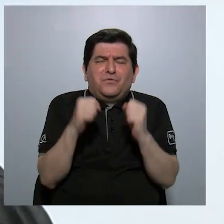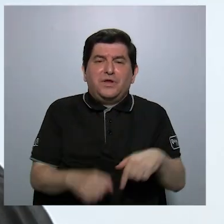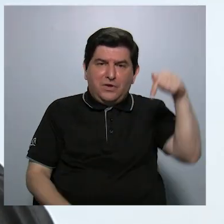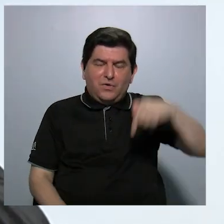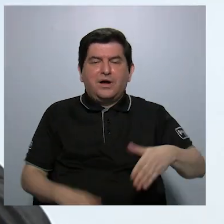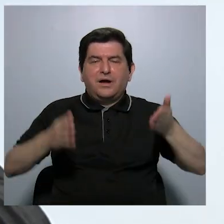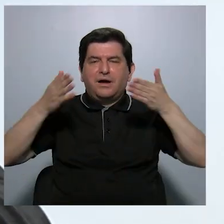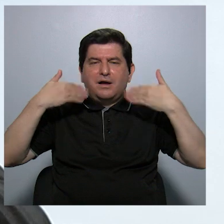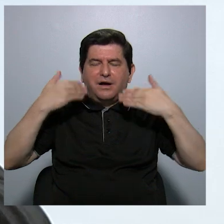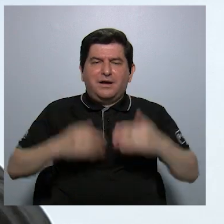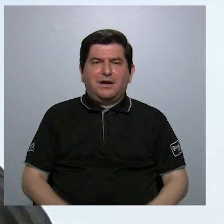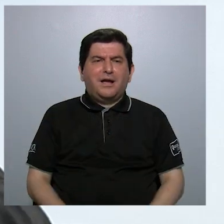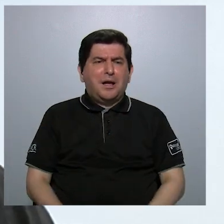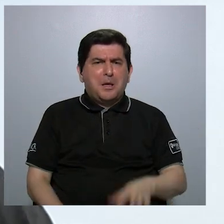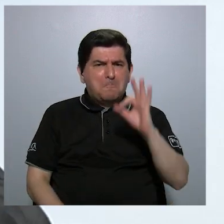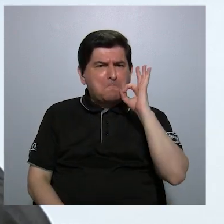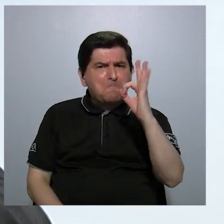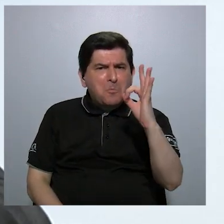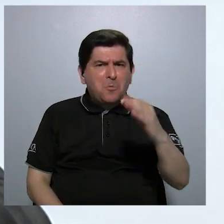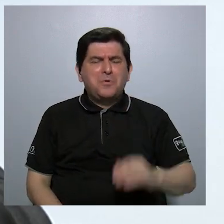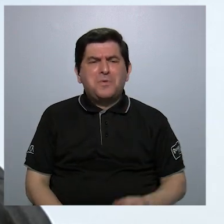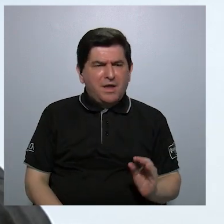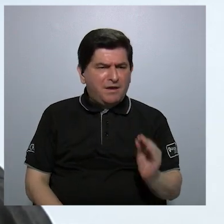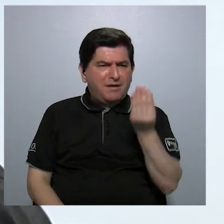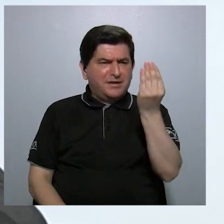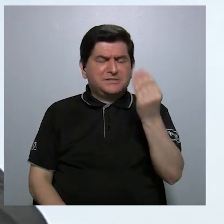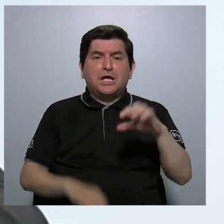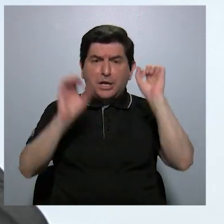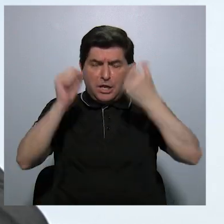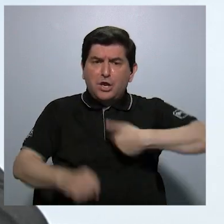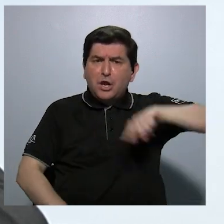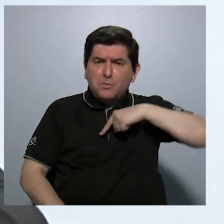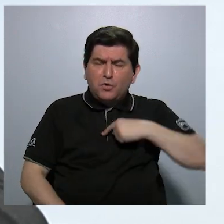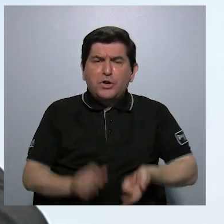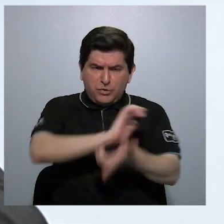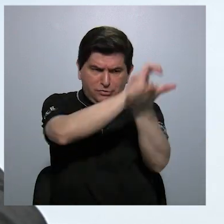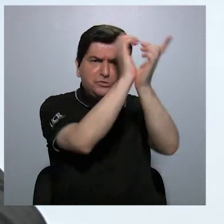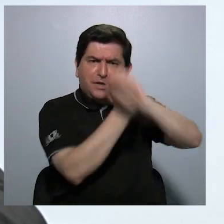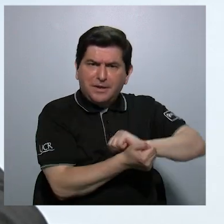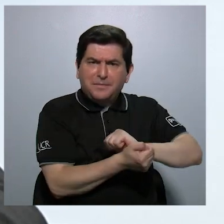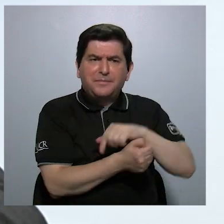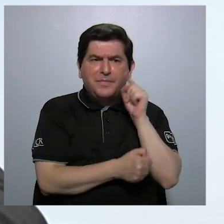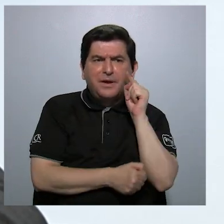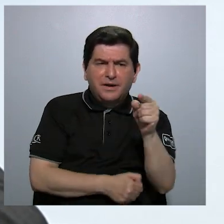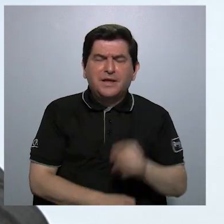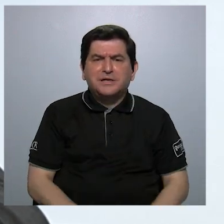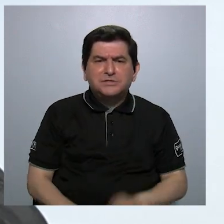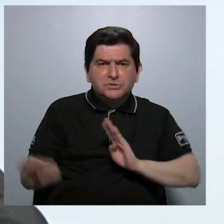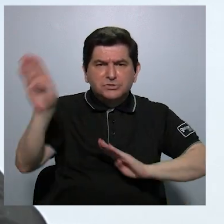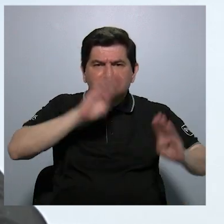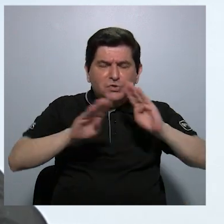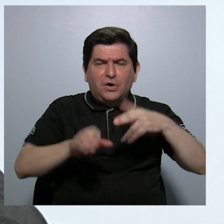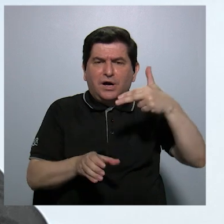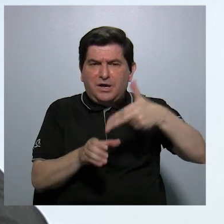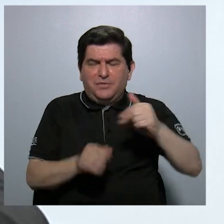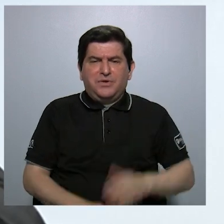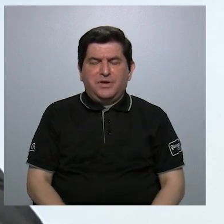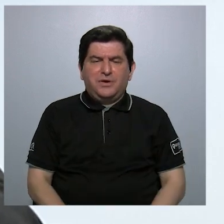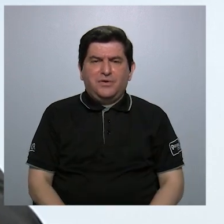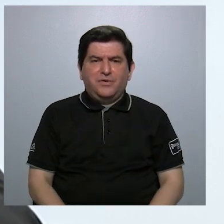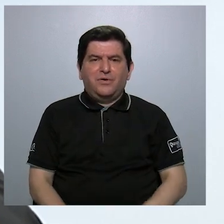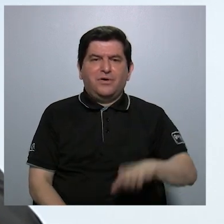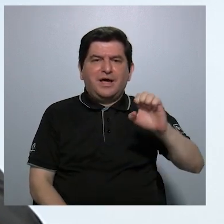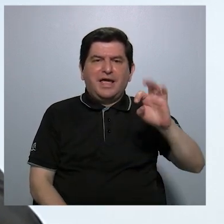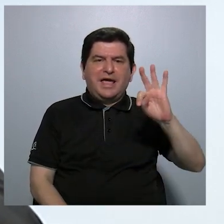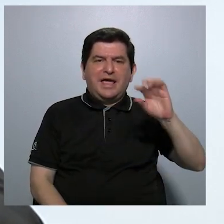frías, aquí en la zona tropical crece la biomasa muy bien y tenemos una gran cantidad que podemos convertir en biocombustibles, ya